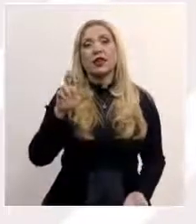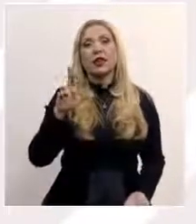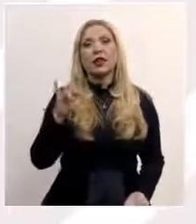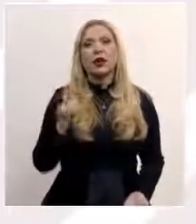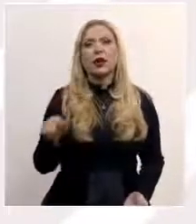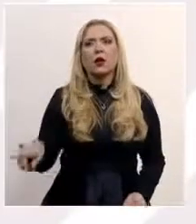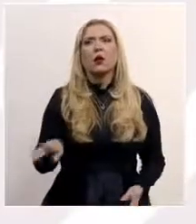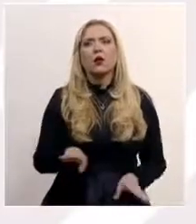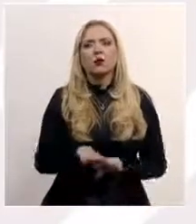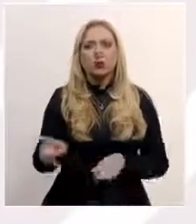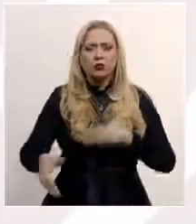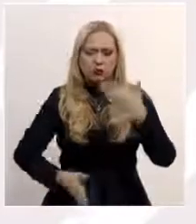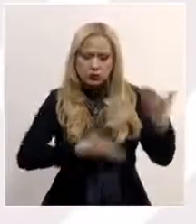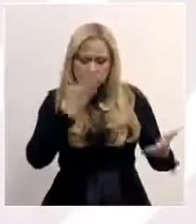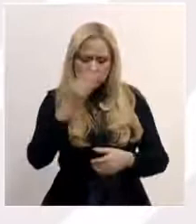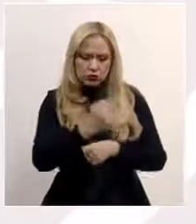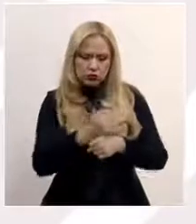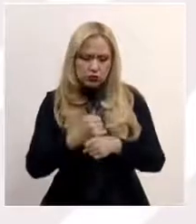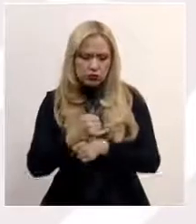Desde sus estudios,